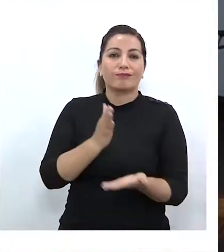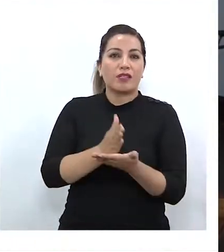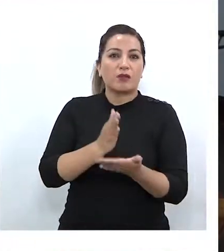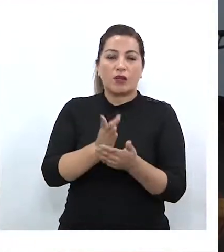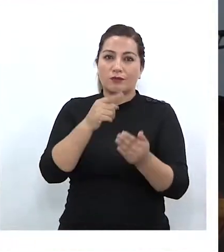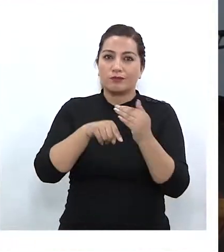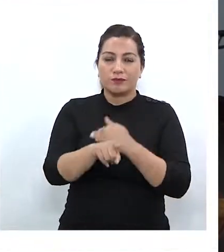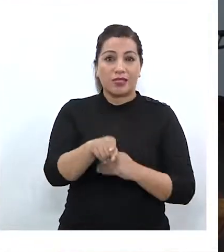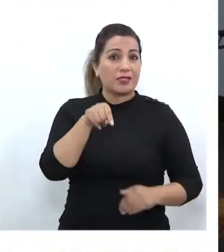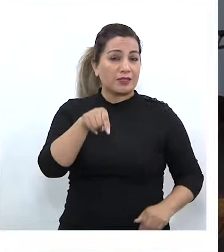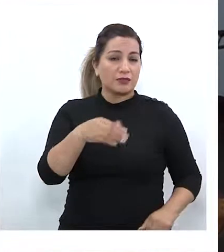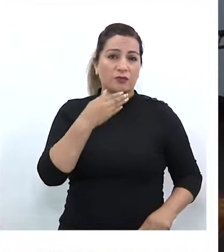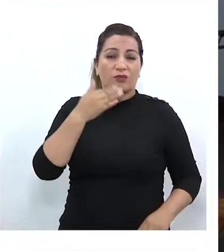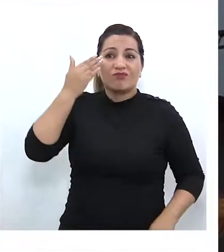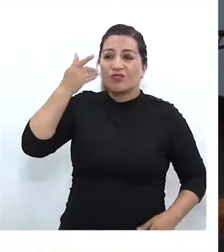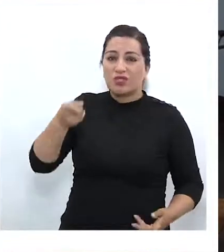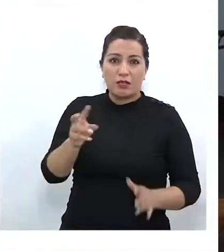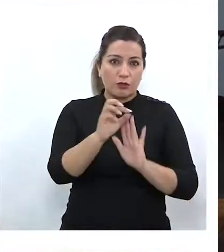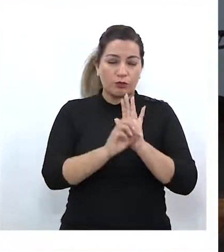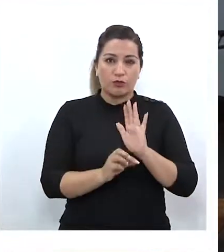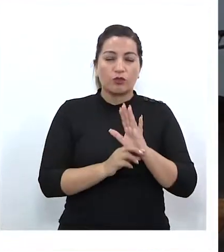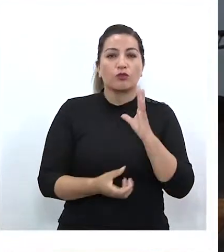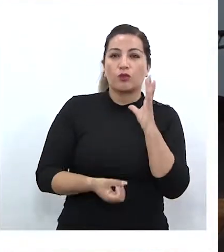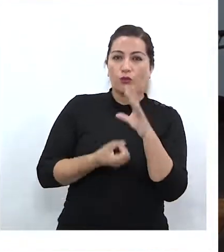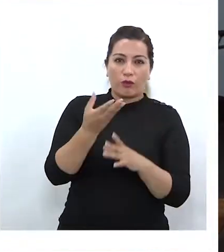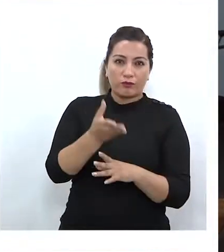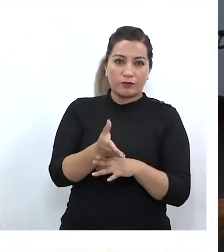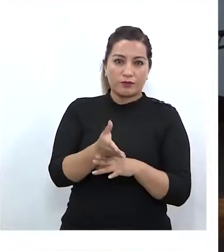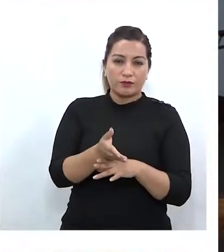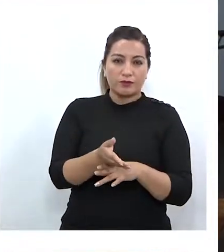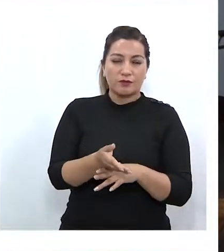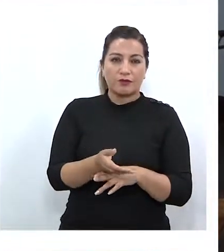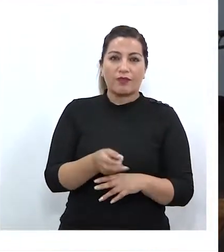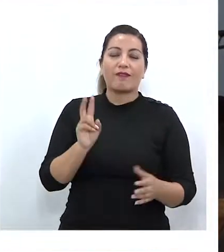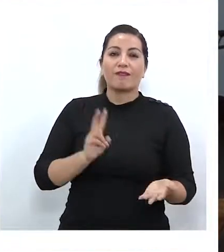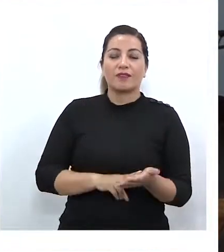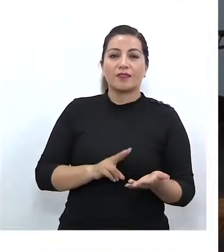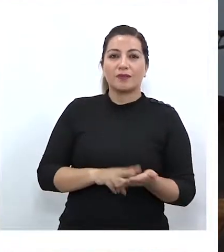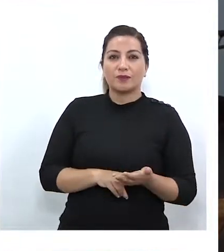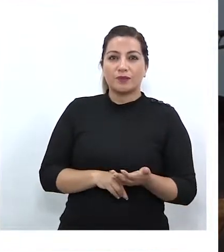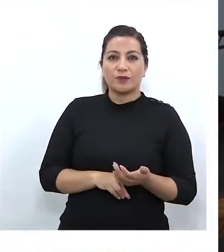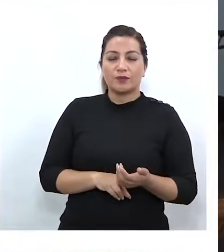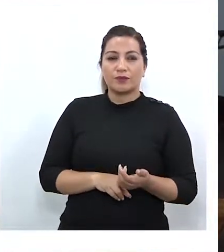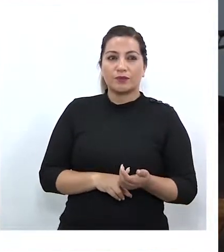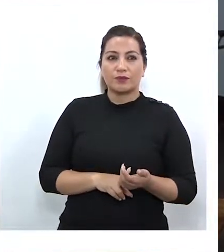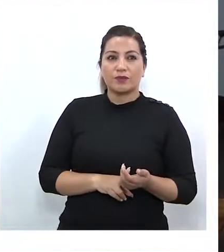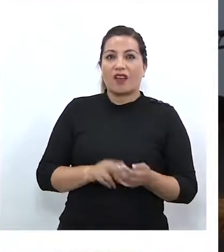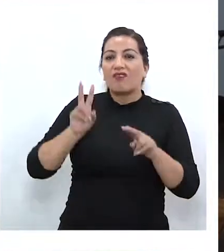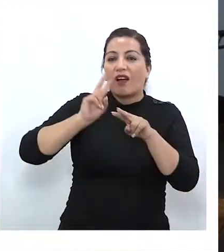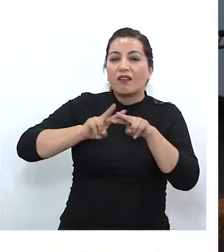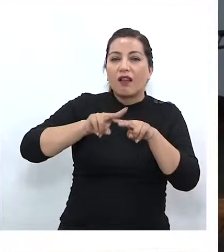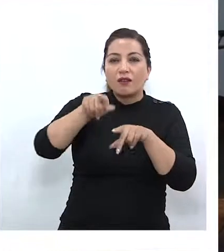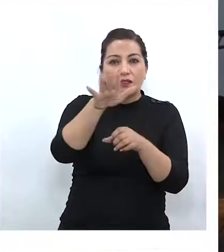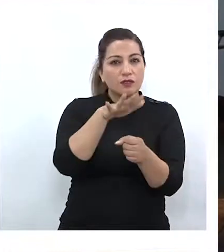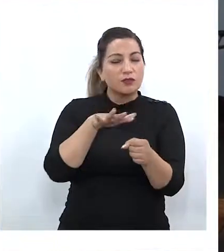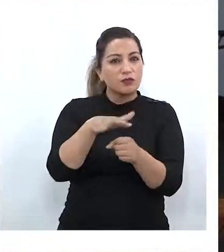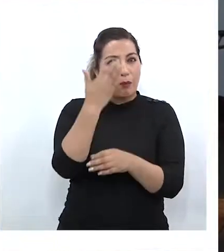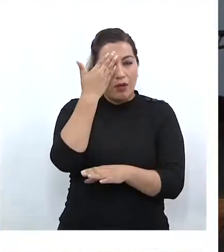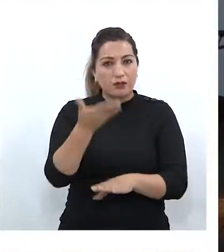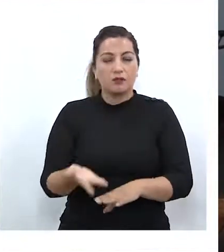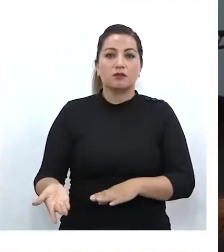colegios. Entonces, de alguna manera, yo no sé si este proyecto nuevo va efectivamente a corregir esa